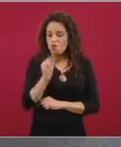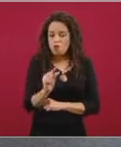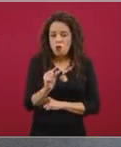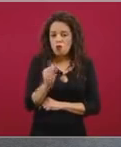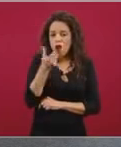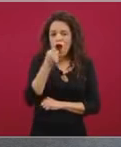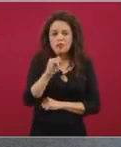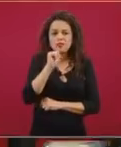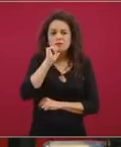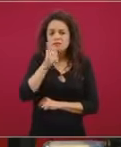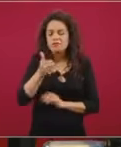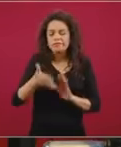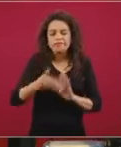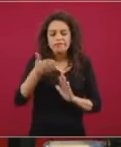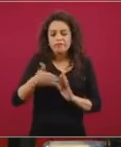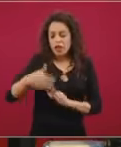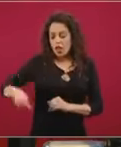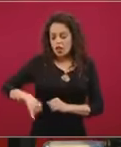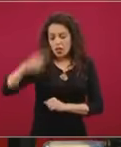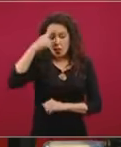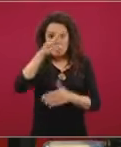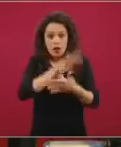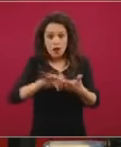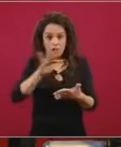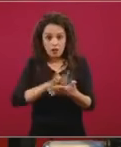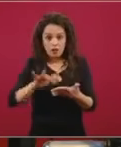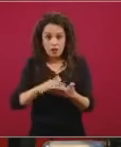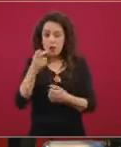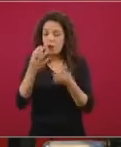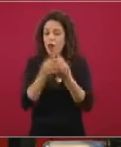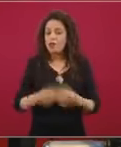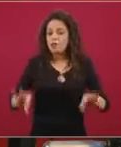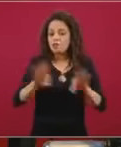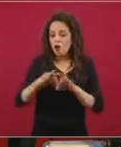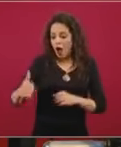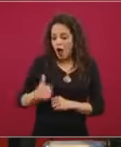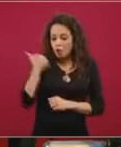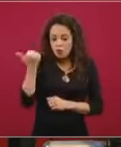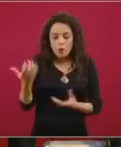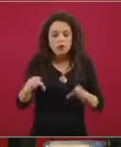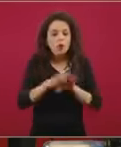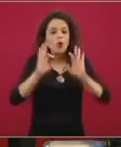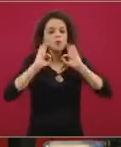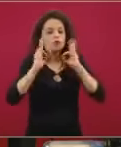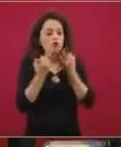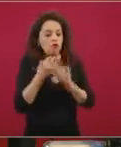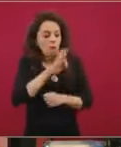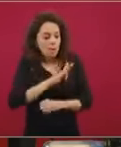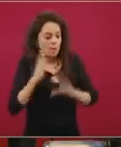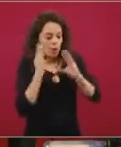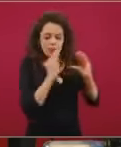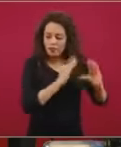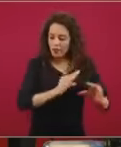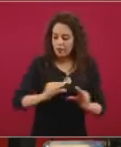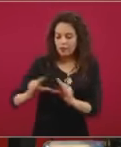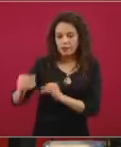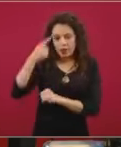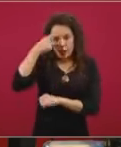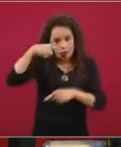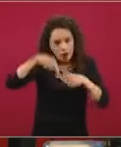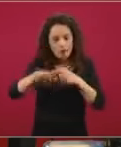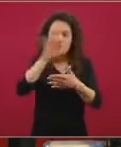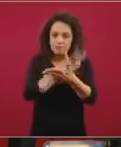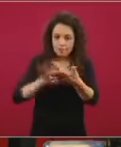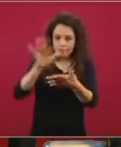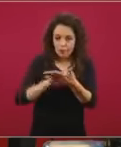y me parece que es muy importante aprovechar este tiempo. ¿De qué forma podríamos comenzar a inculcar en nosotros los adultos y también